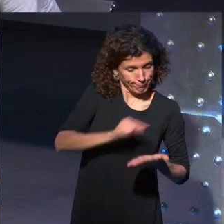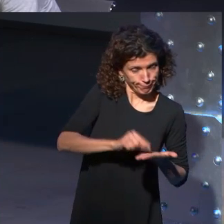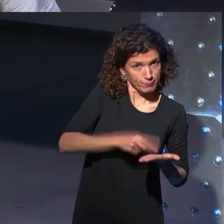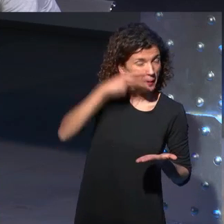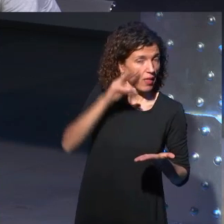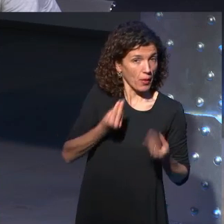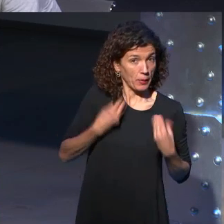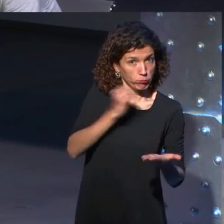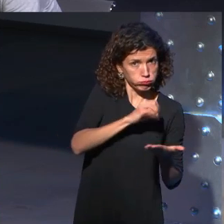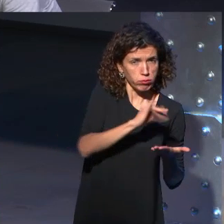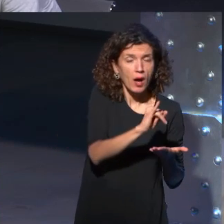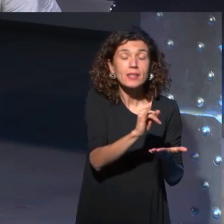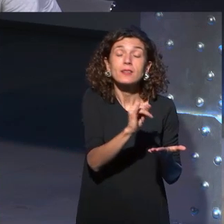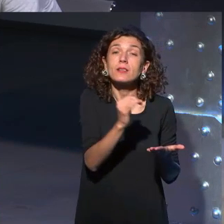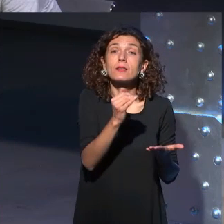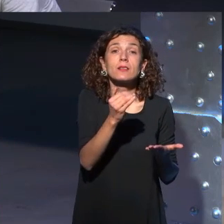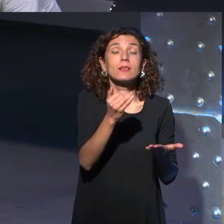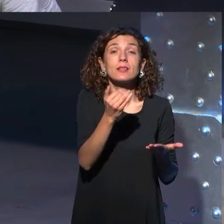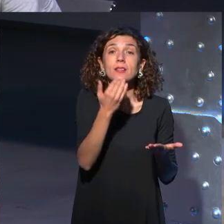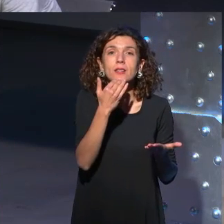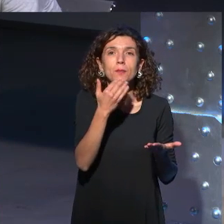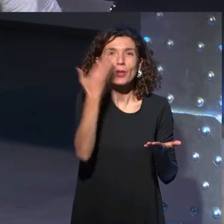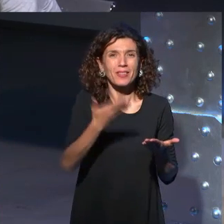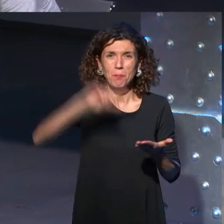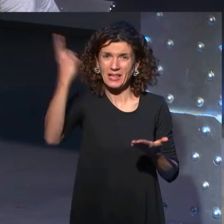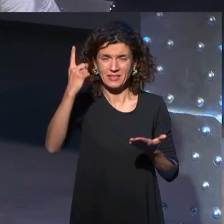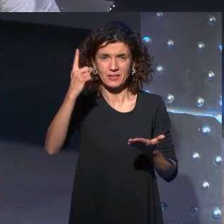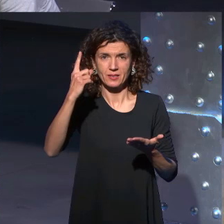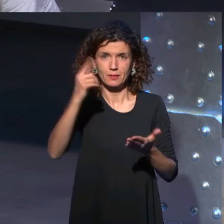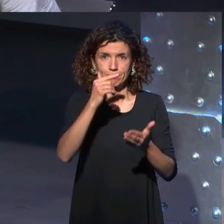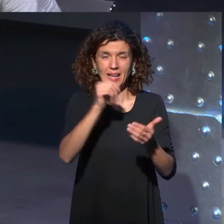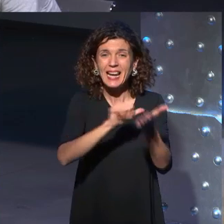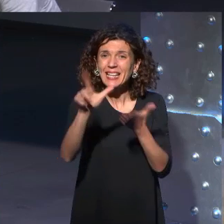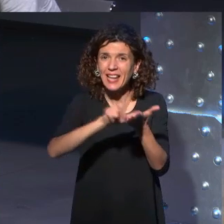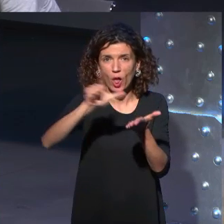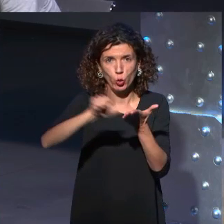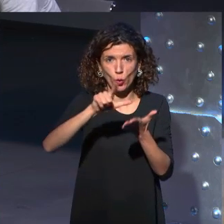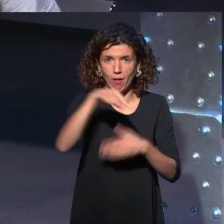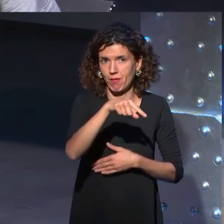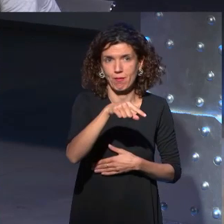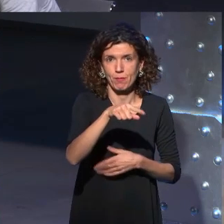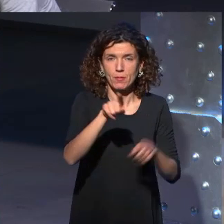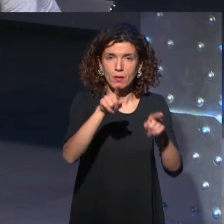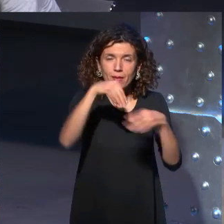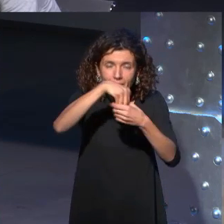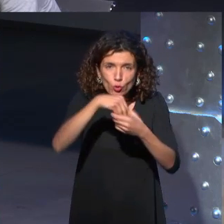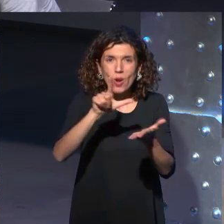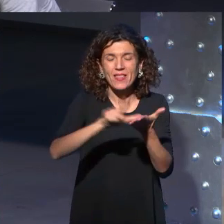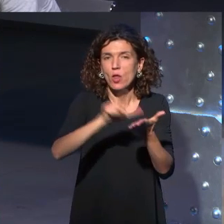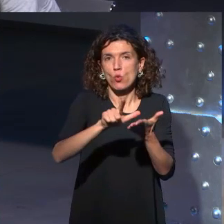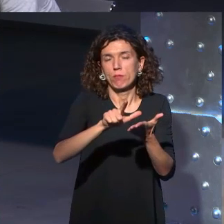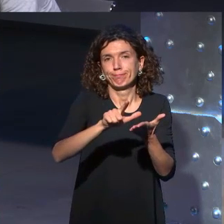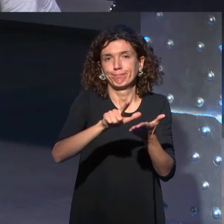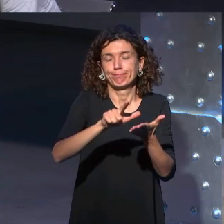no sería tan importante si no tuviera por encima de eso literatura, si no tuviera una sucesión